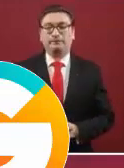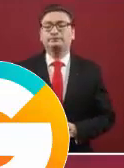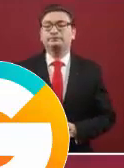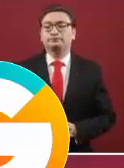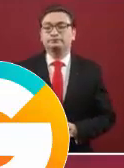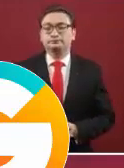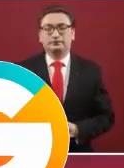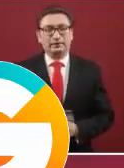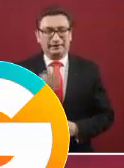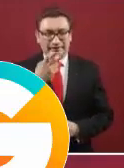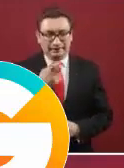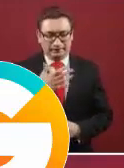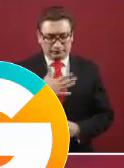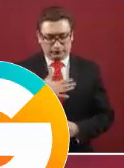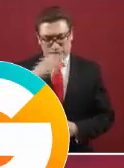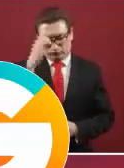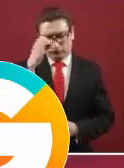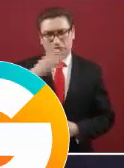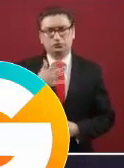Y eso es lo que pienso.